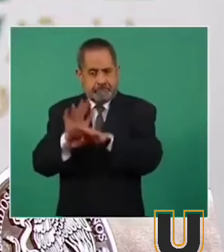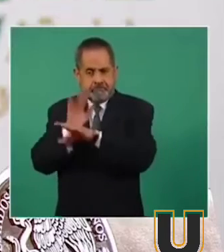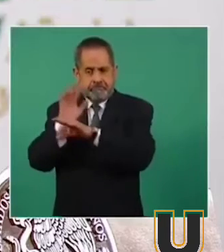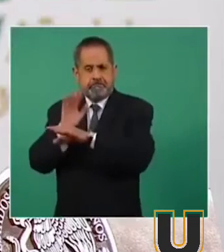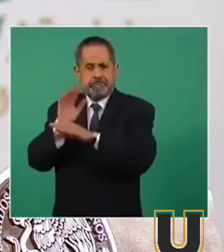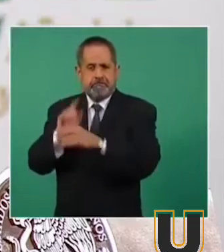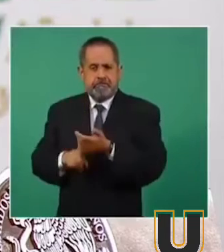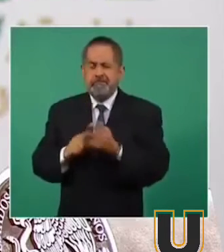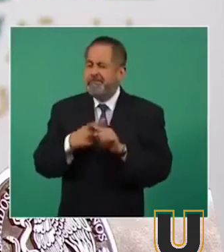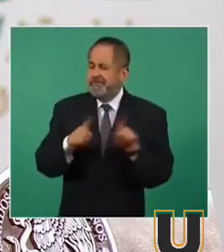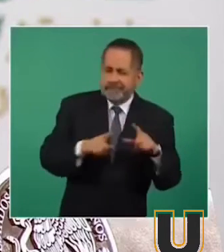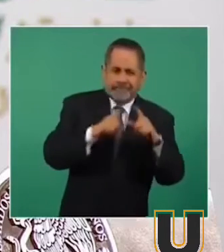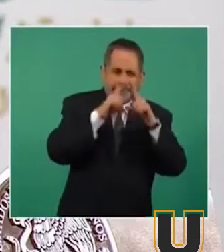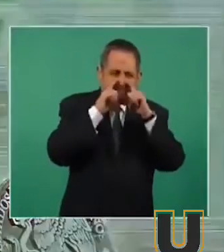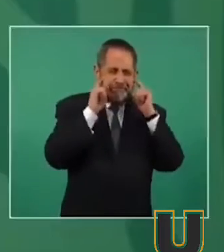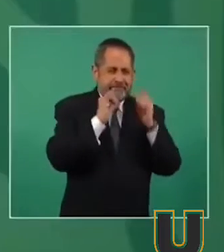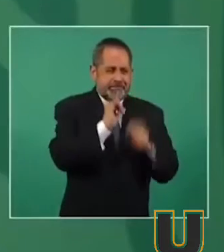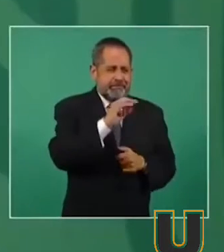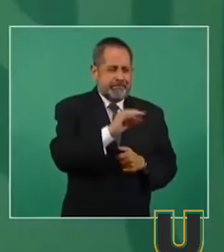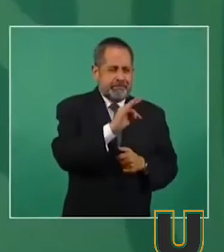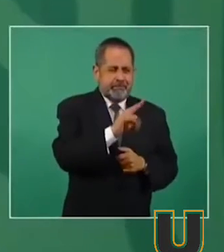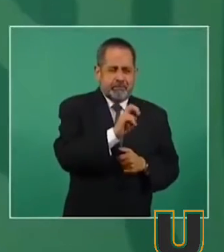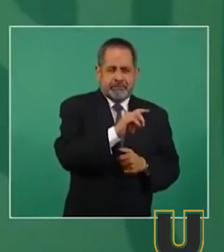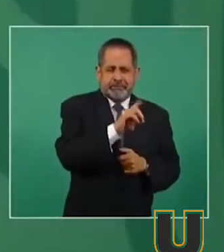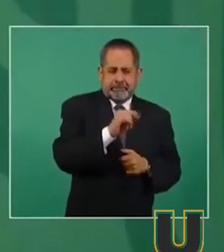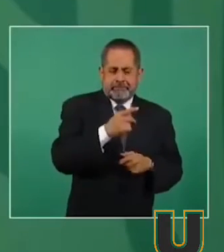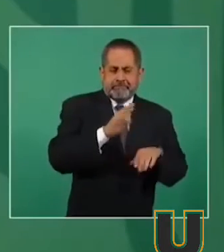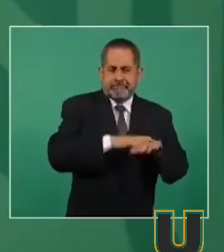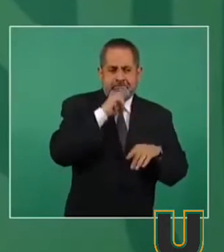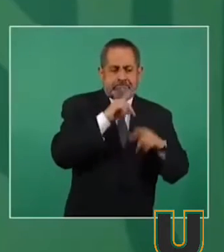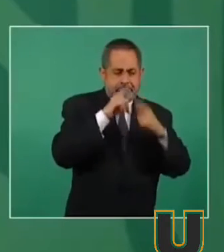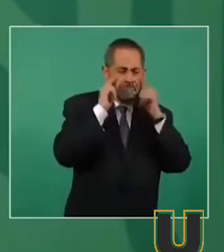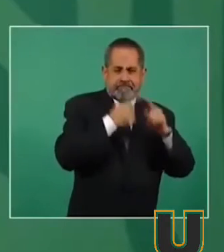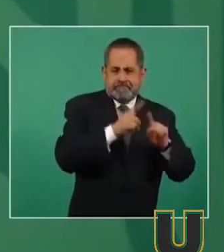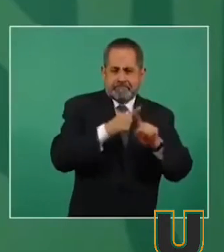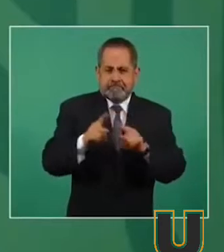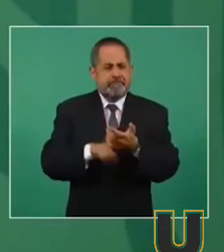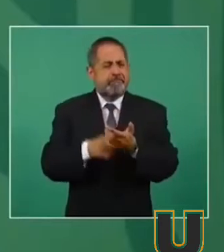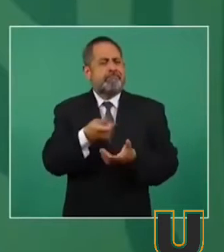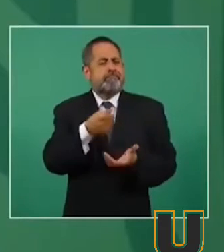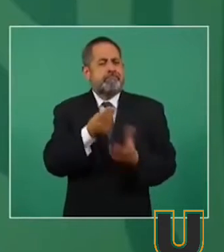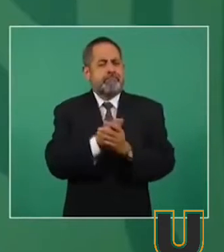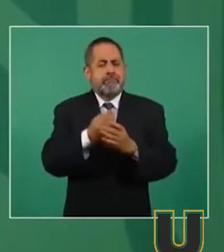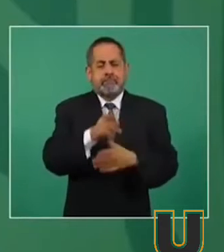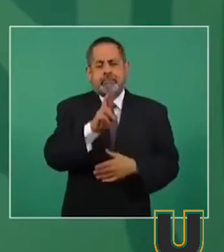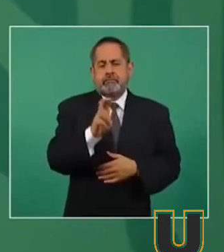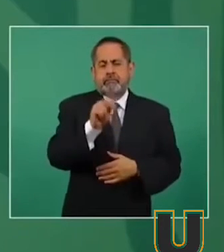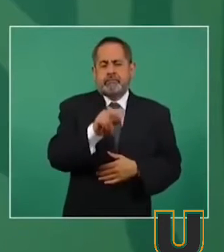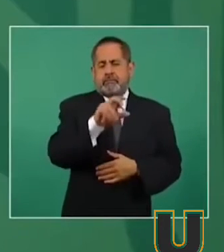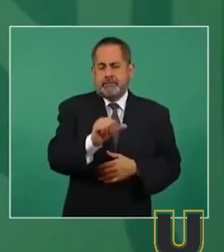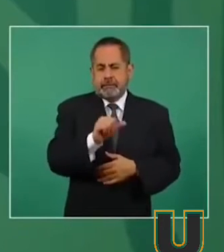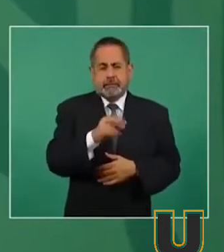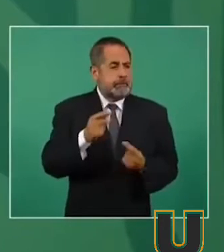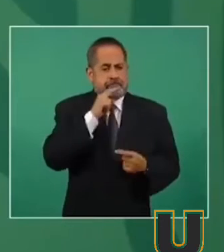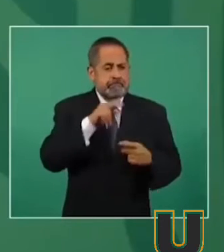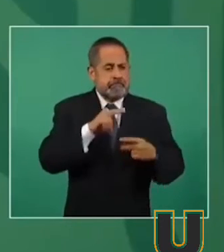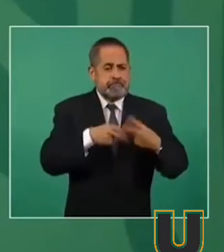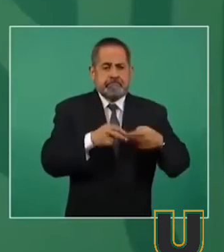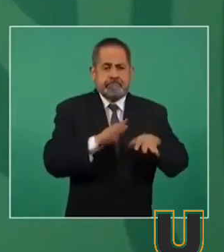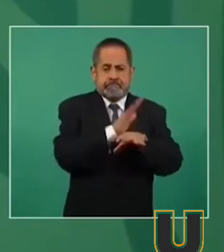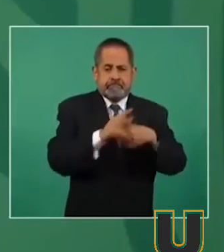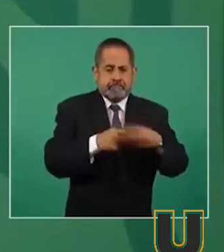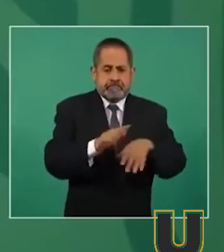virus influenza, pero en general todos los virus de esa gran familia, los virus RNA, mutan muy rápidamente a lo